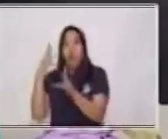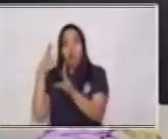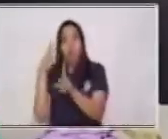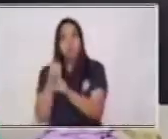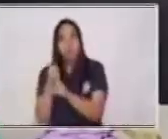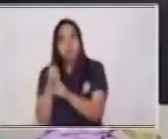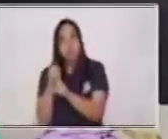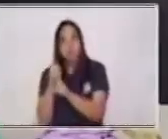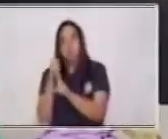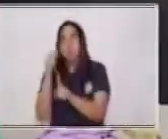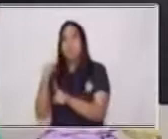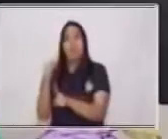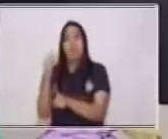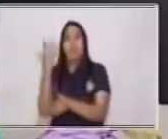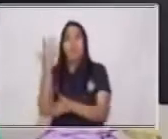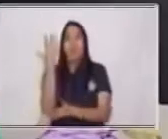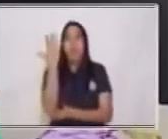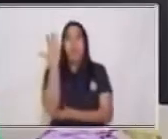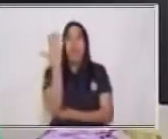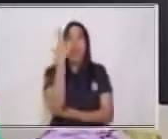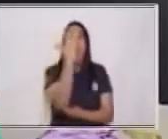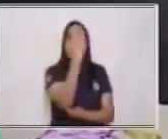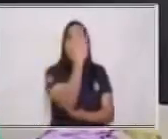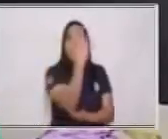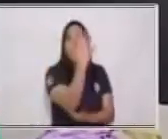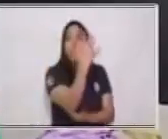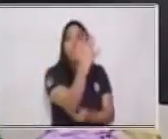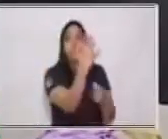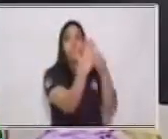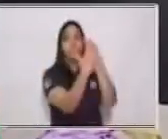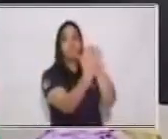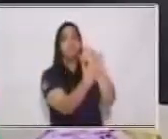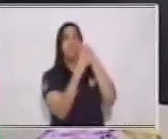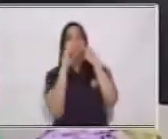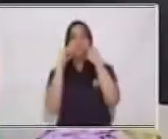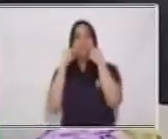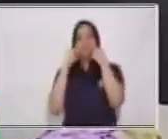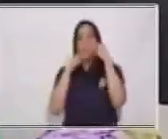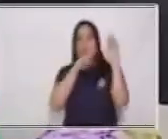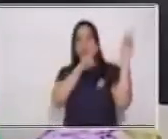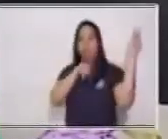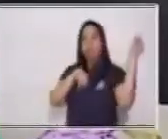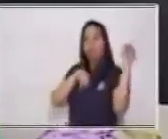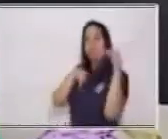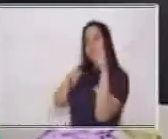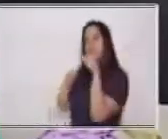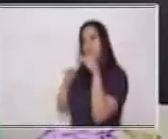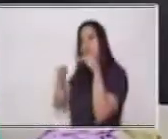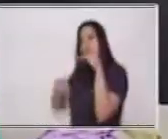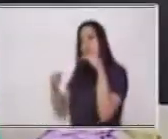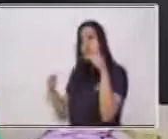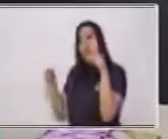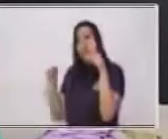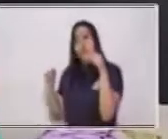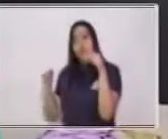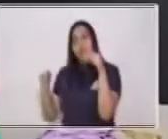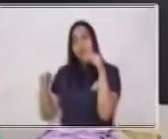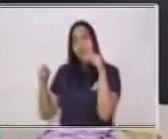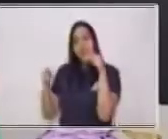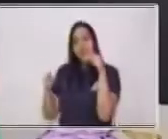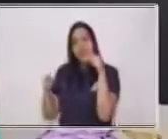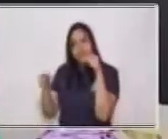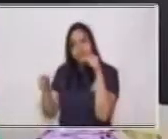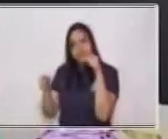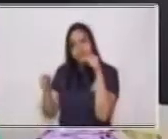un árbol estaba un periquito y estaba observando lo que le había pasado a la mariquita. De repente, el